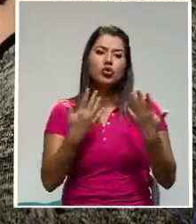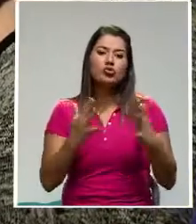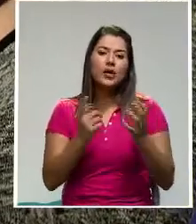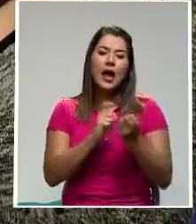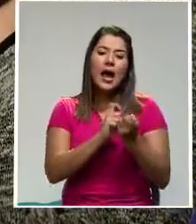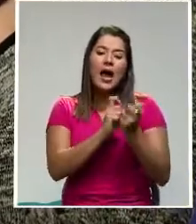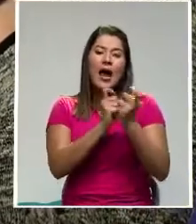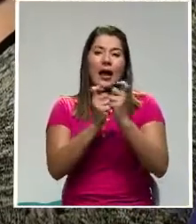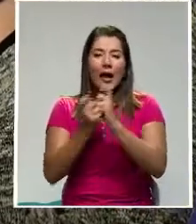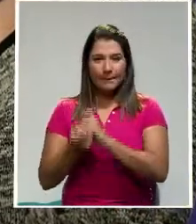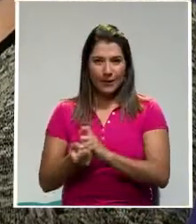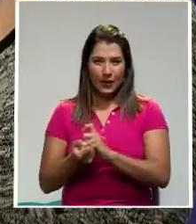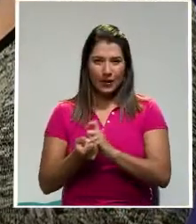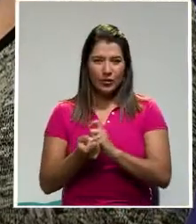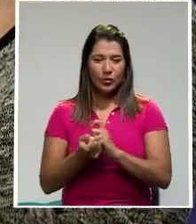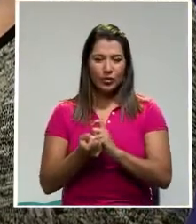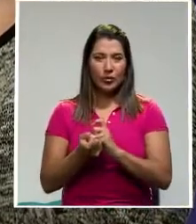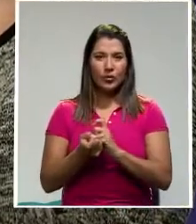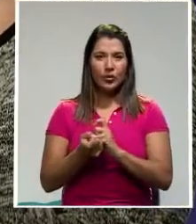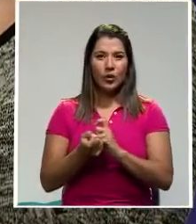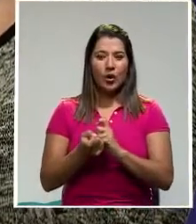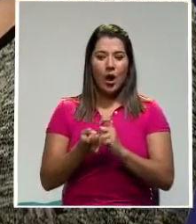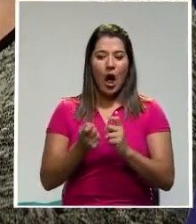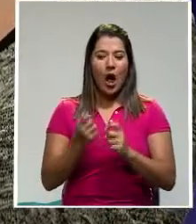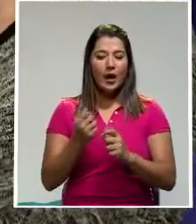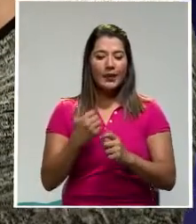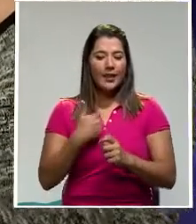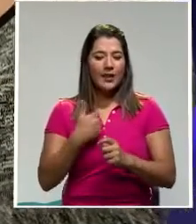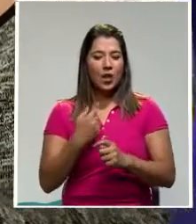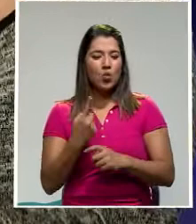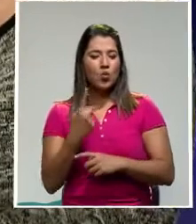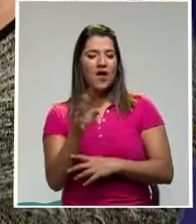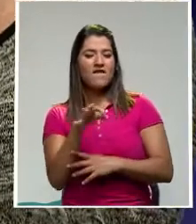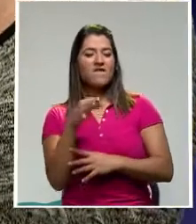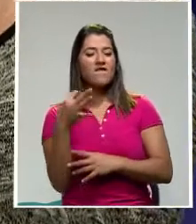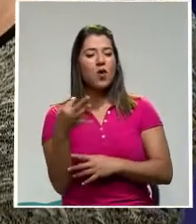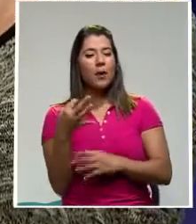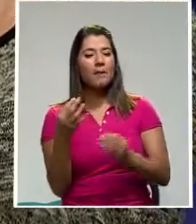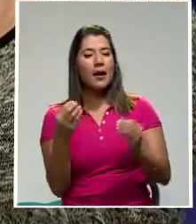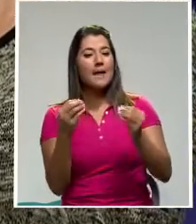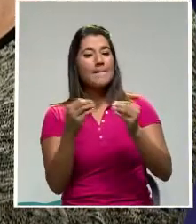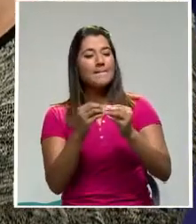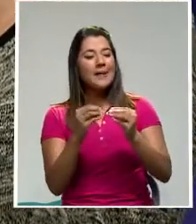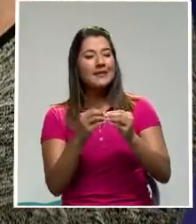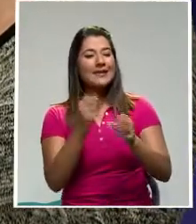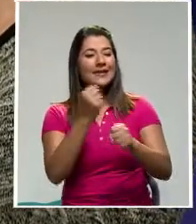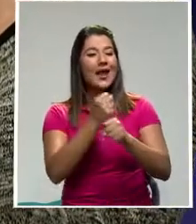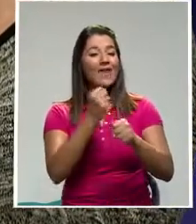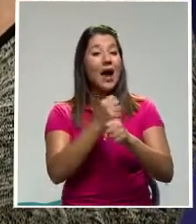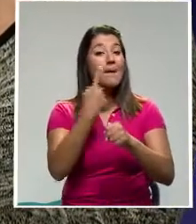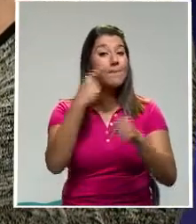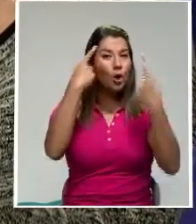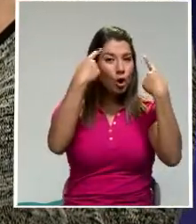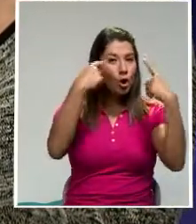transformando, esta modalidad transforma a un modo más de evaluar productividad. Sí, pura. así es. O